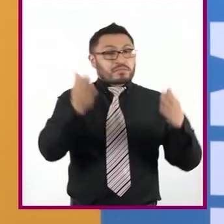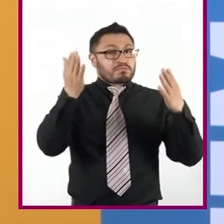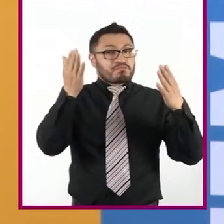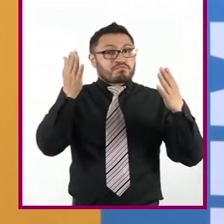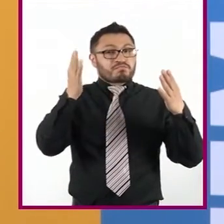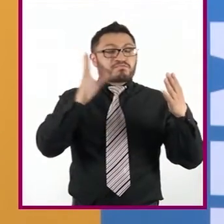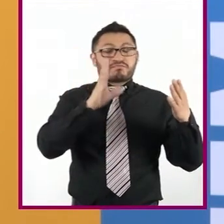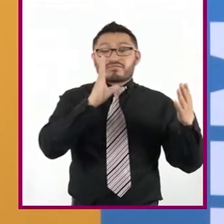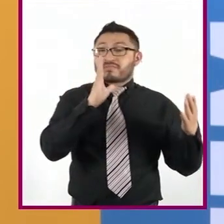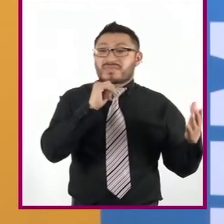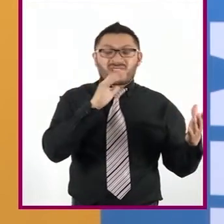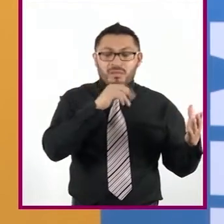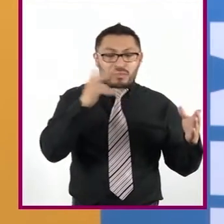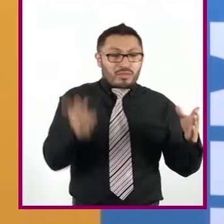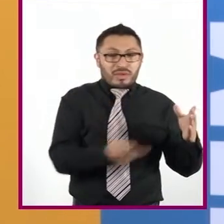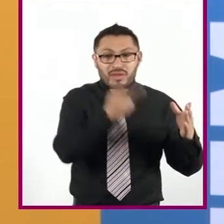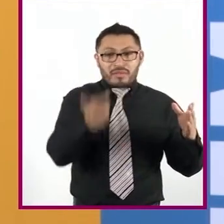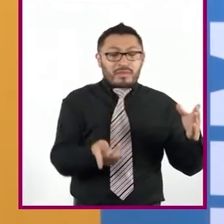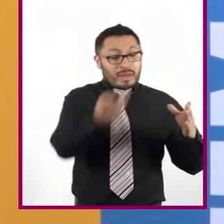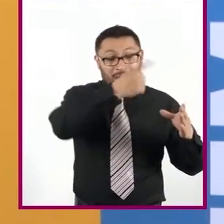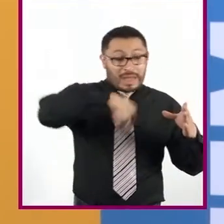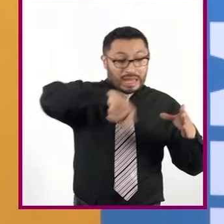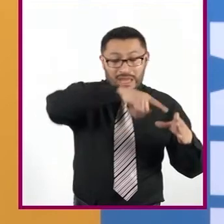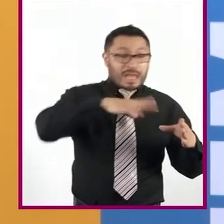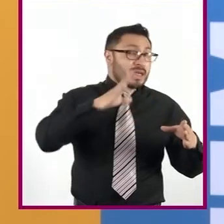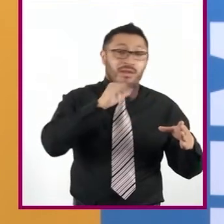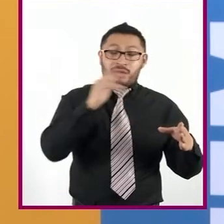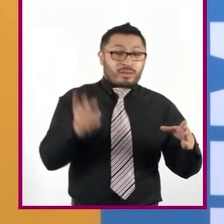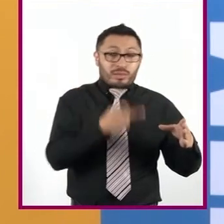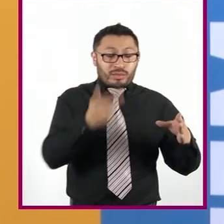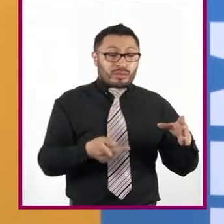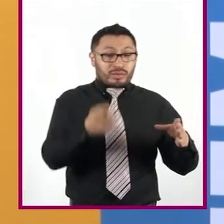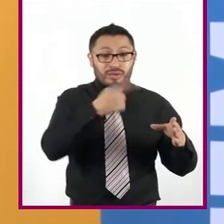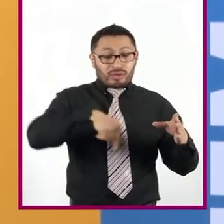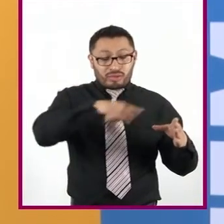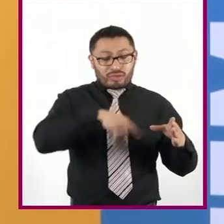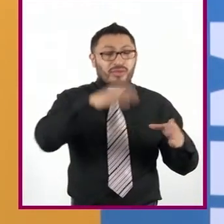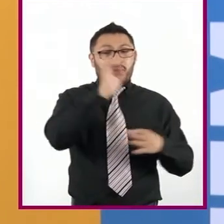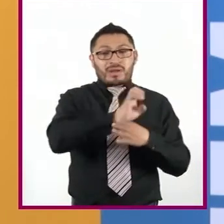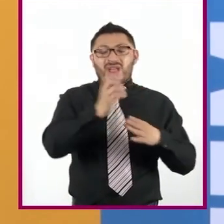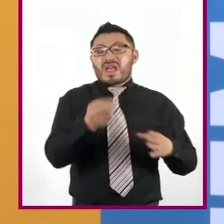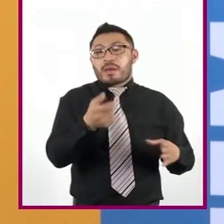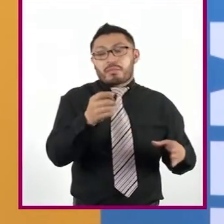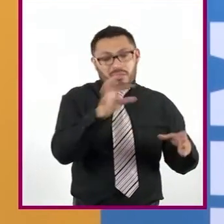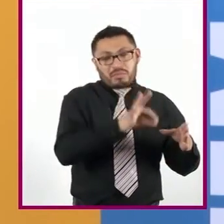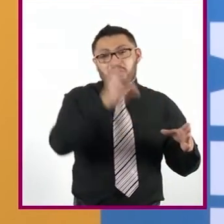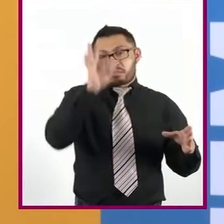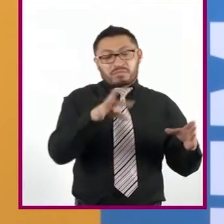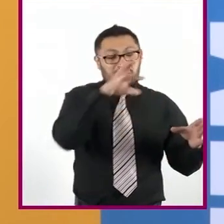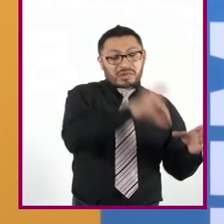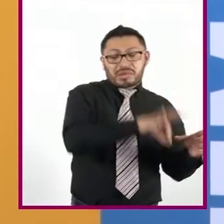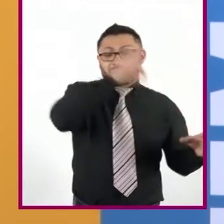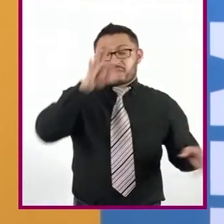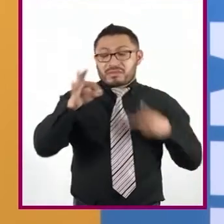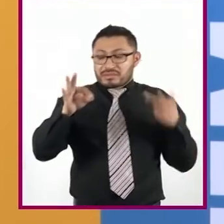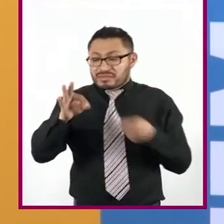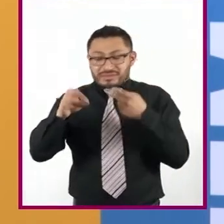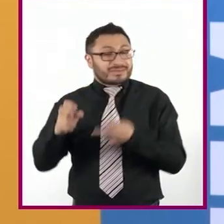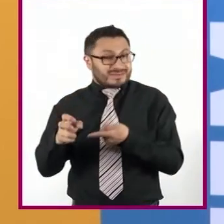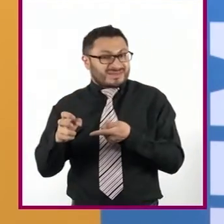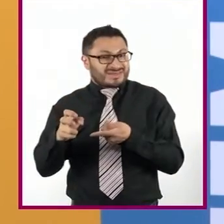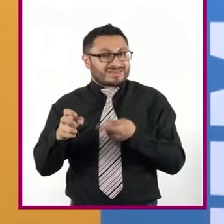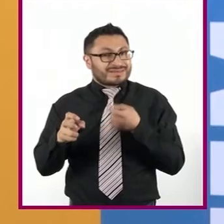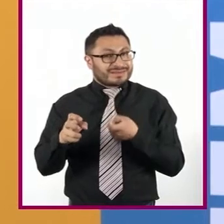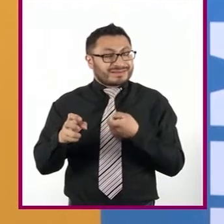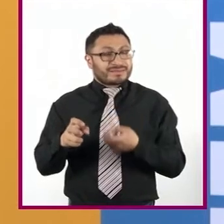sea posible encuestar a todos los miembros de esta, podemos encuestar a un porcentaje. Imaginen que el día que